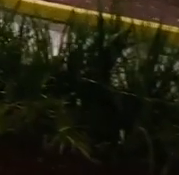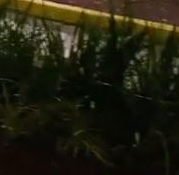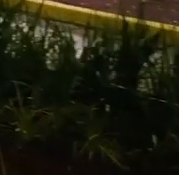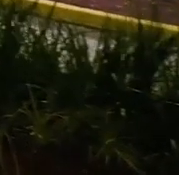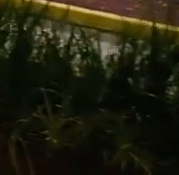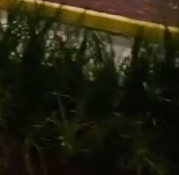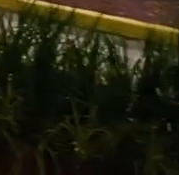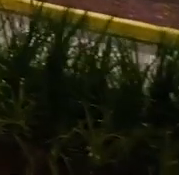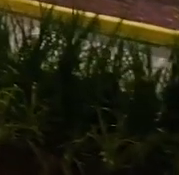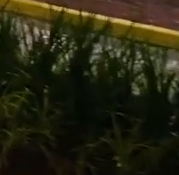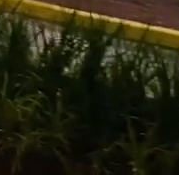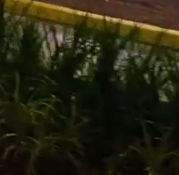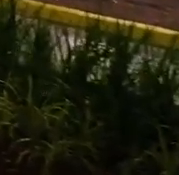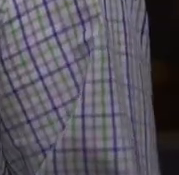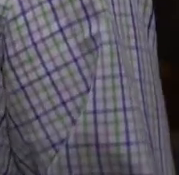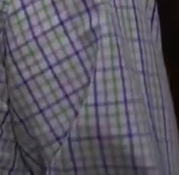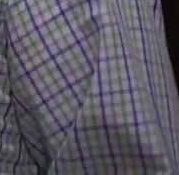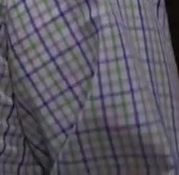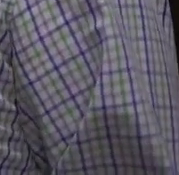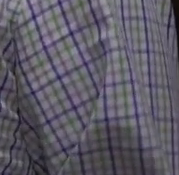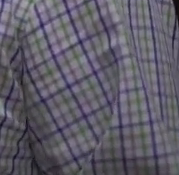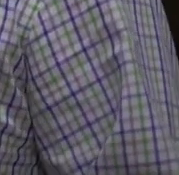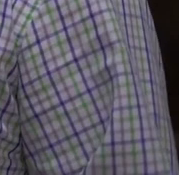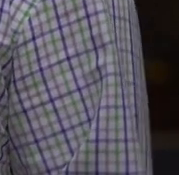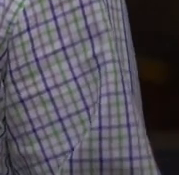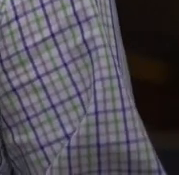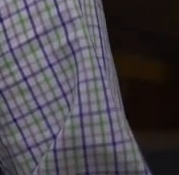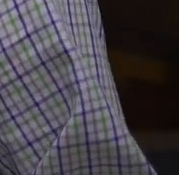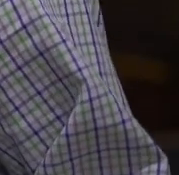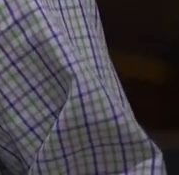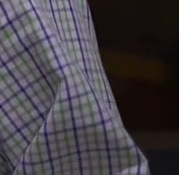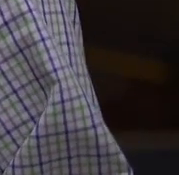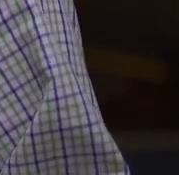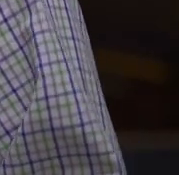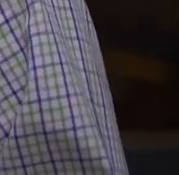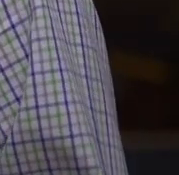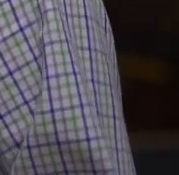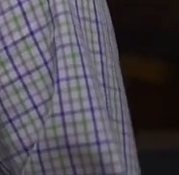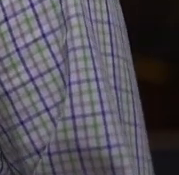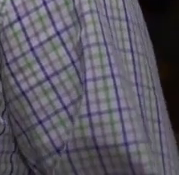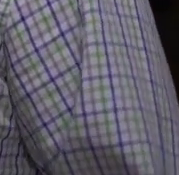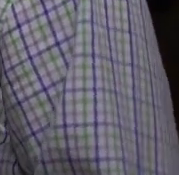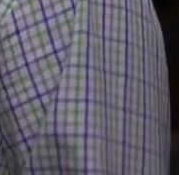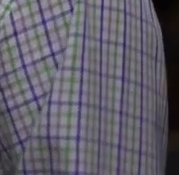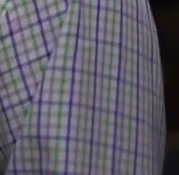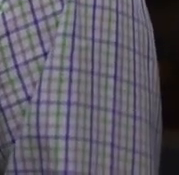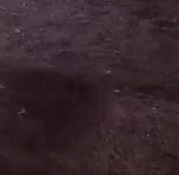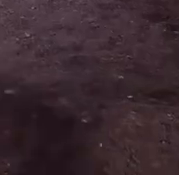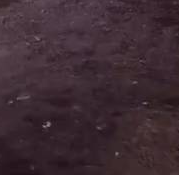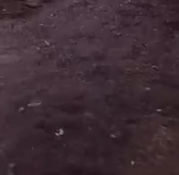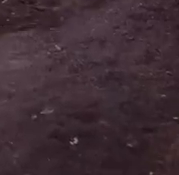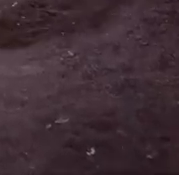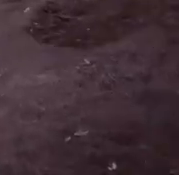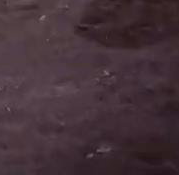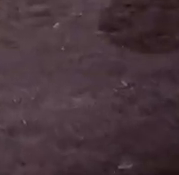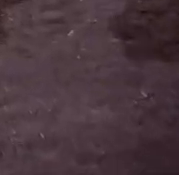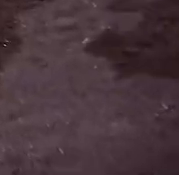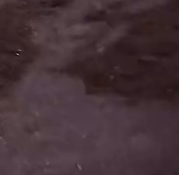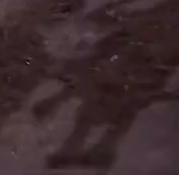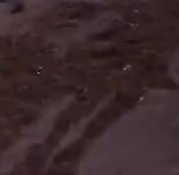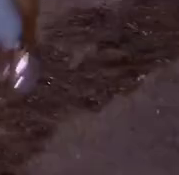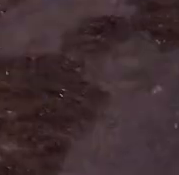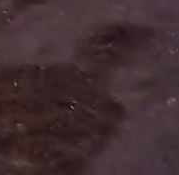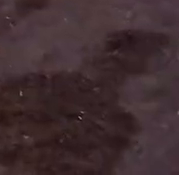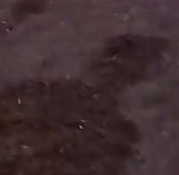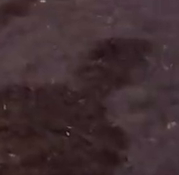hija a los juegos y ahorita con la iluminación pues ya lo podemos aprovechar al máximo.